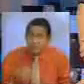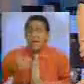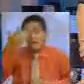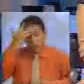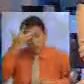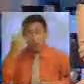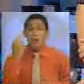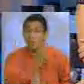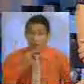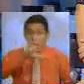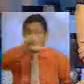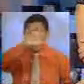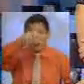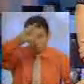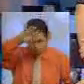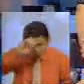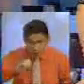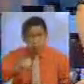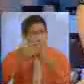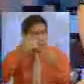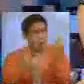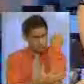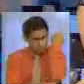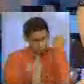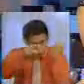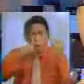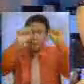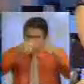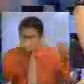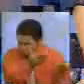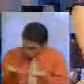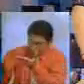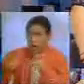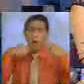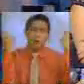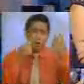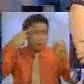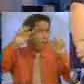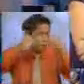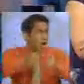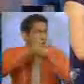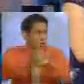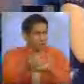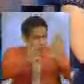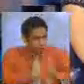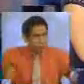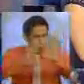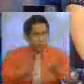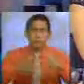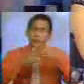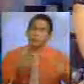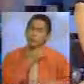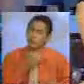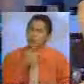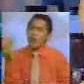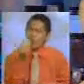por esta loable labor que la construyen. Por suerte, lo hacen muy seguido. Así es. Eso es importante. Oye, da muchísimo gusto ver a